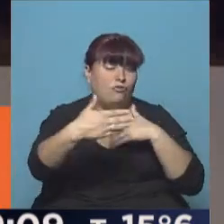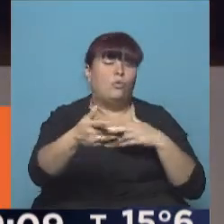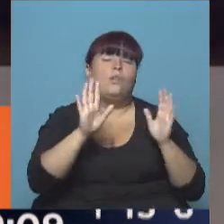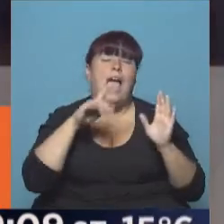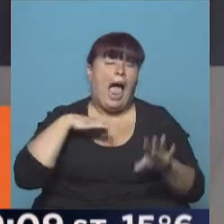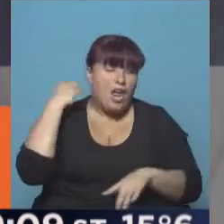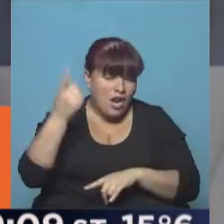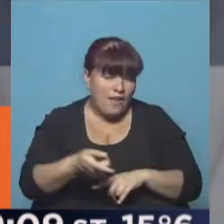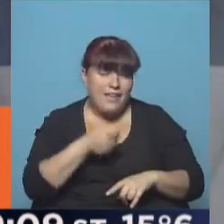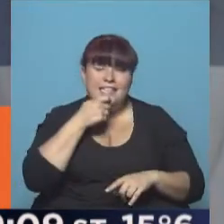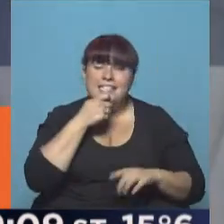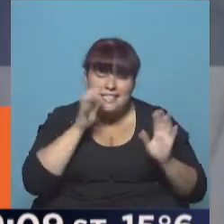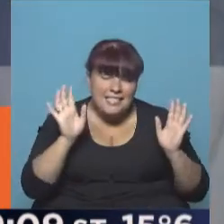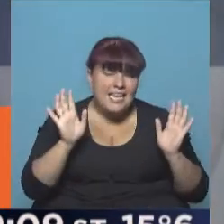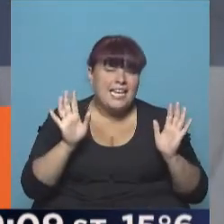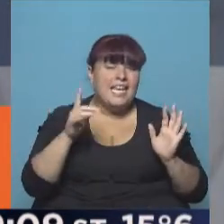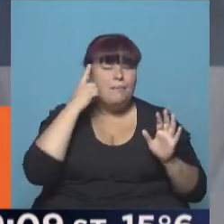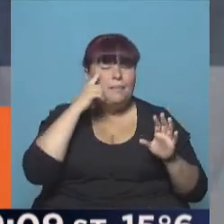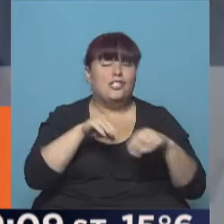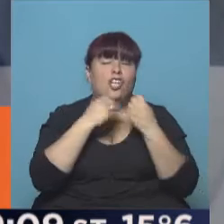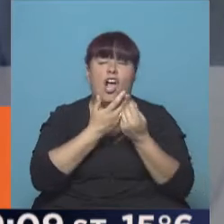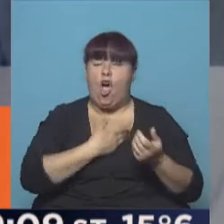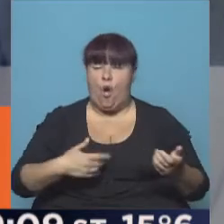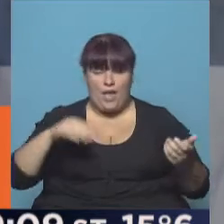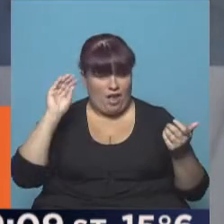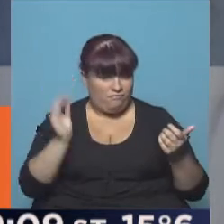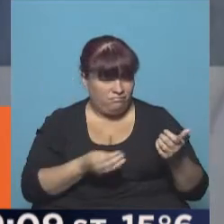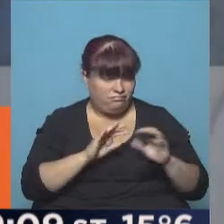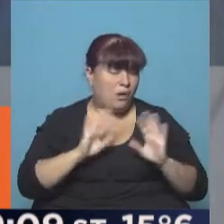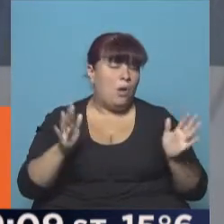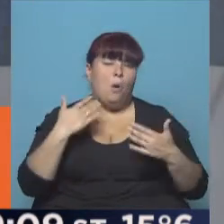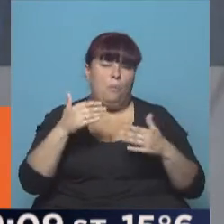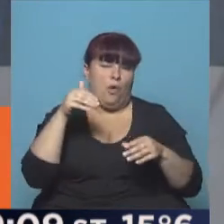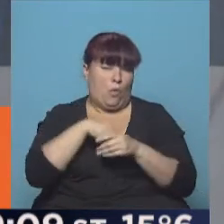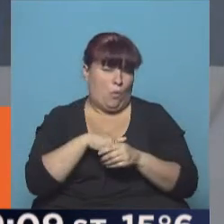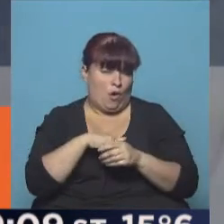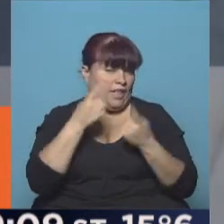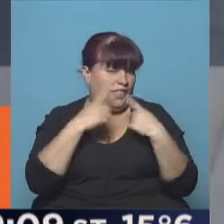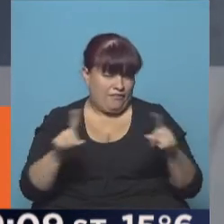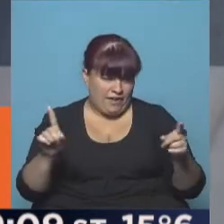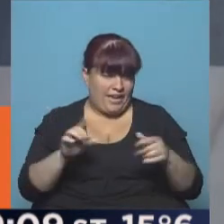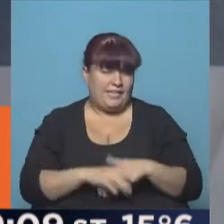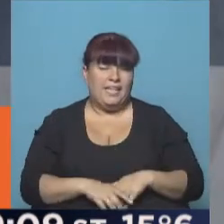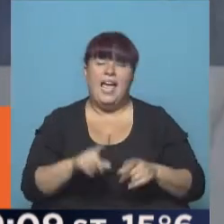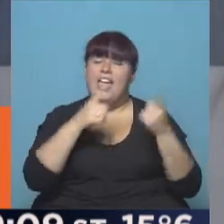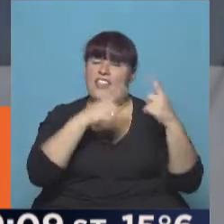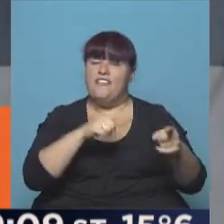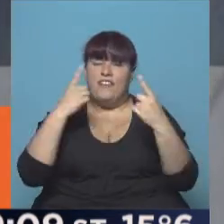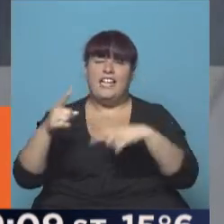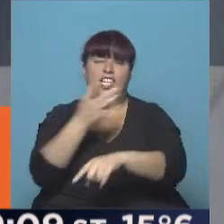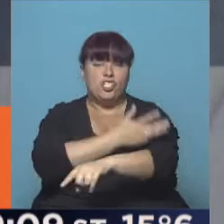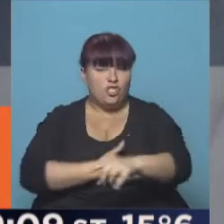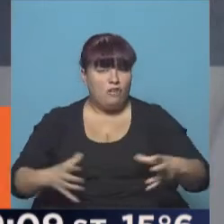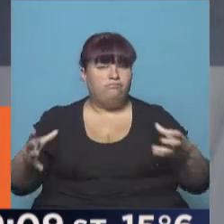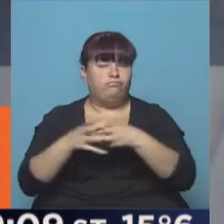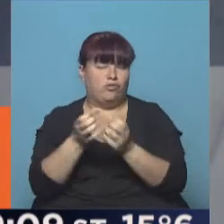si entiende que los resultados del gobierno no han sido los que esperaba, puede votar diferente. A diferencia de Scioli, que tenía un